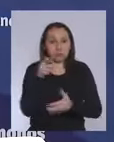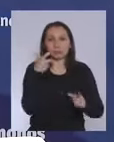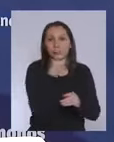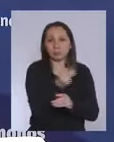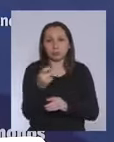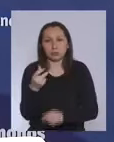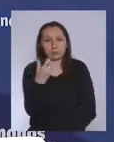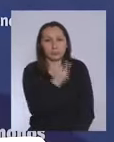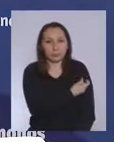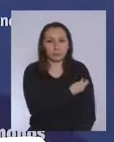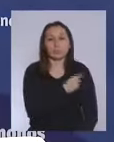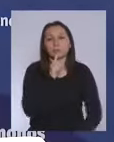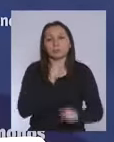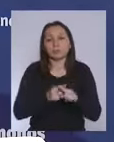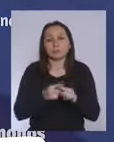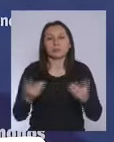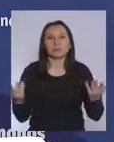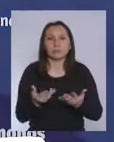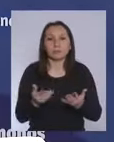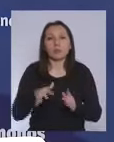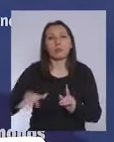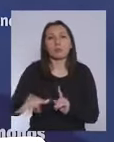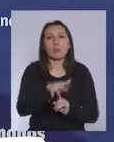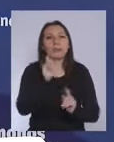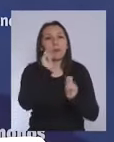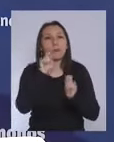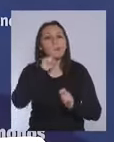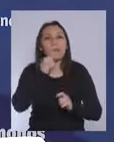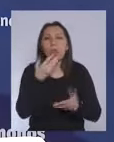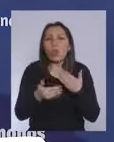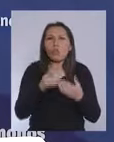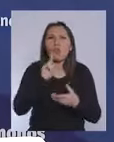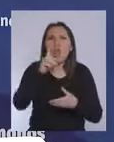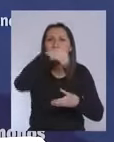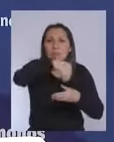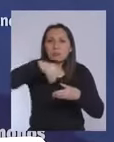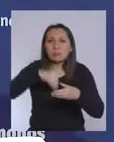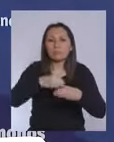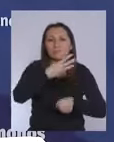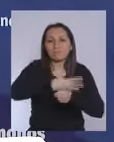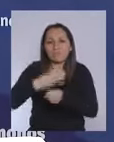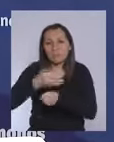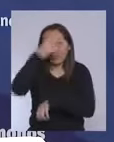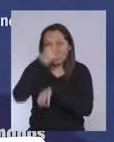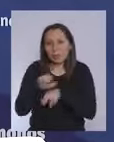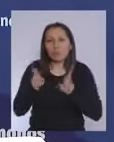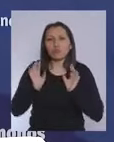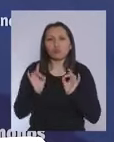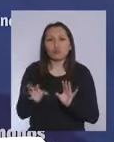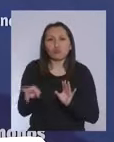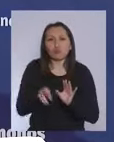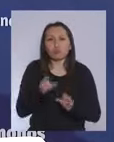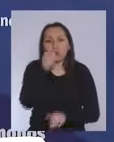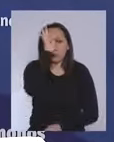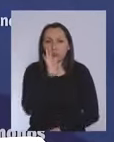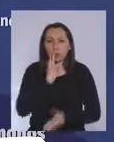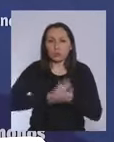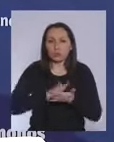lo que llamamos nosotros población de riesgo hasta los adultos mayores enfermos crónicos personal sanitario